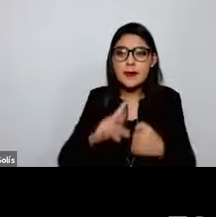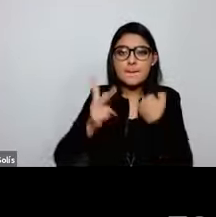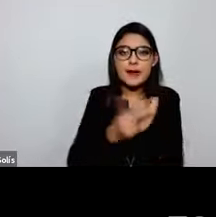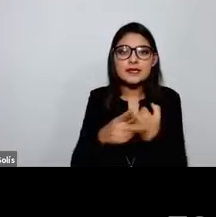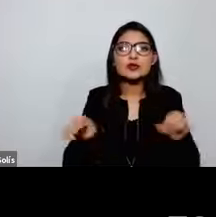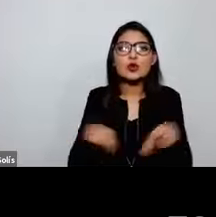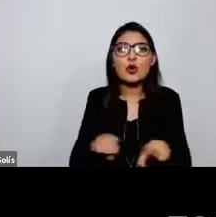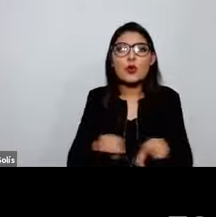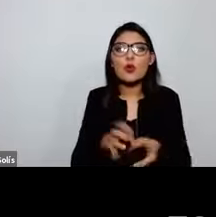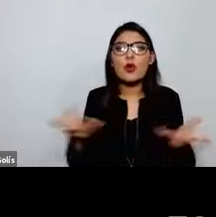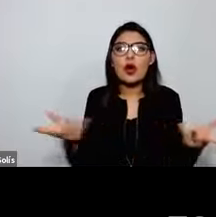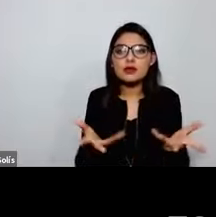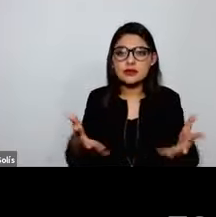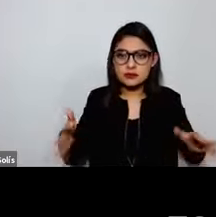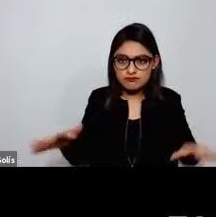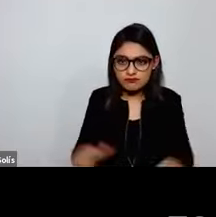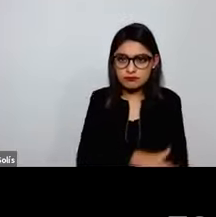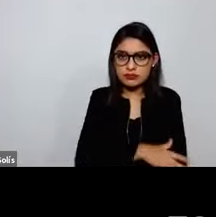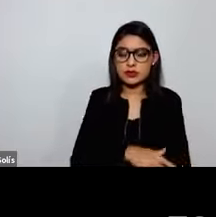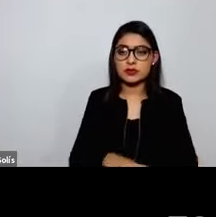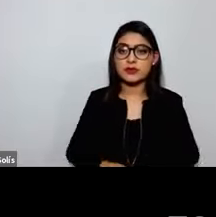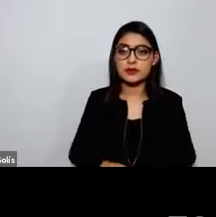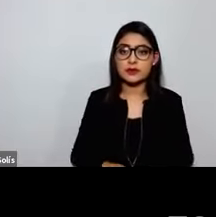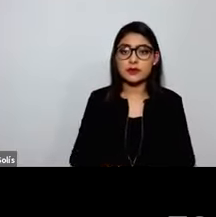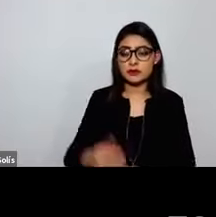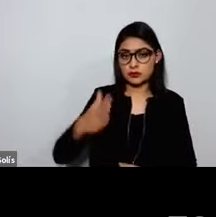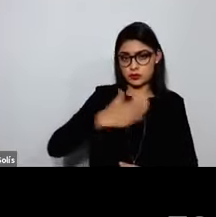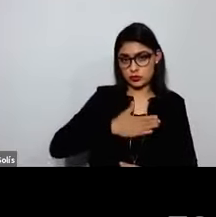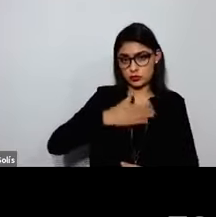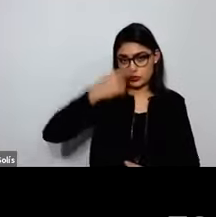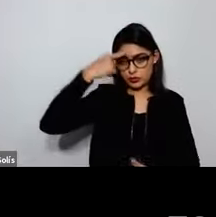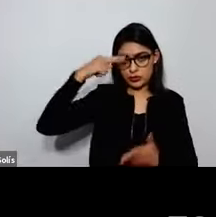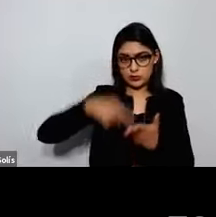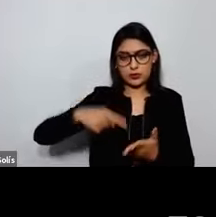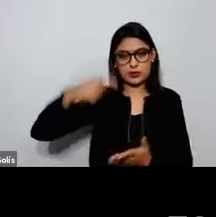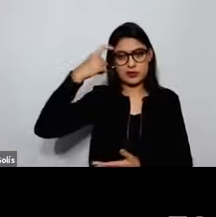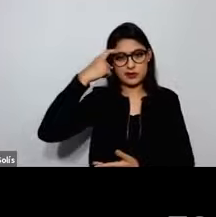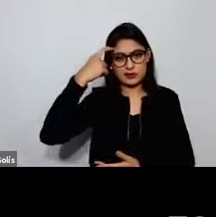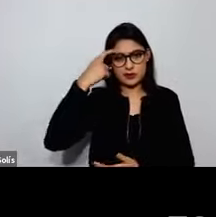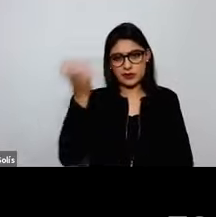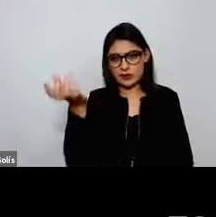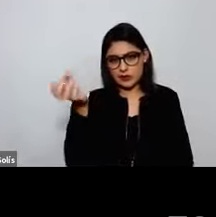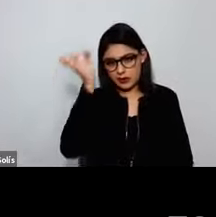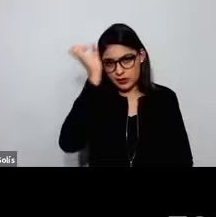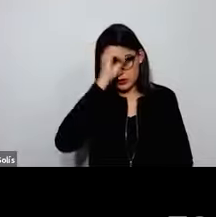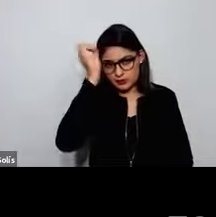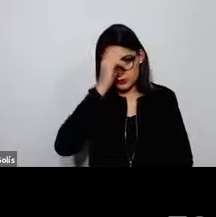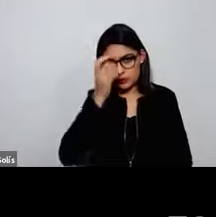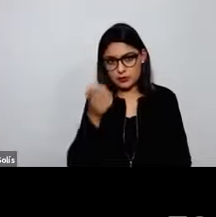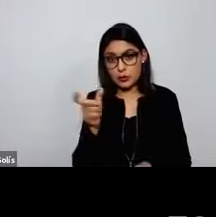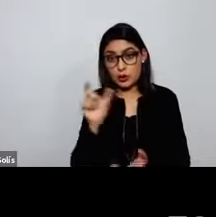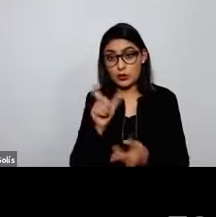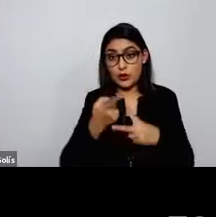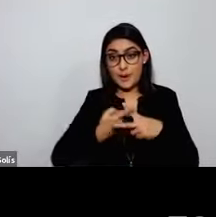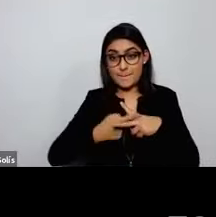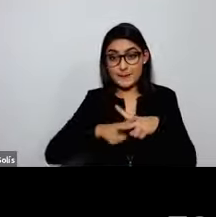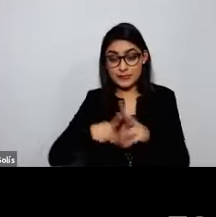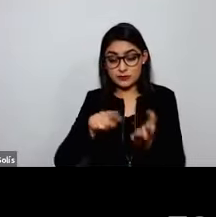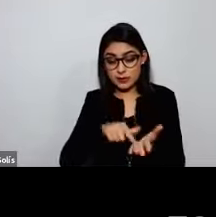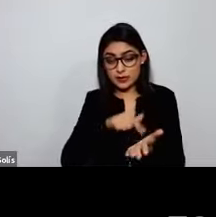los grandes resultados, o al menos es la percepción que yo tengo, es que a raíz de que se dio esta